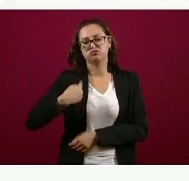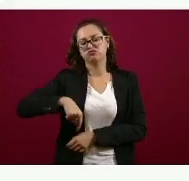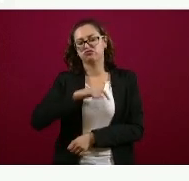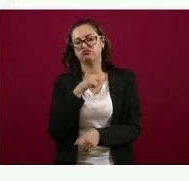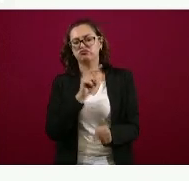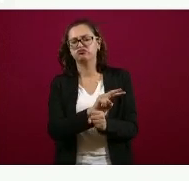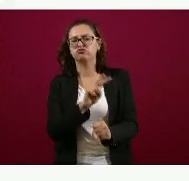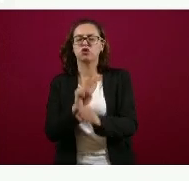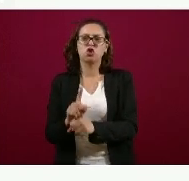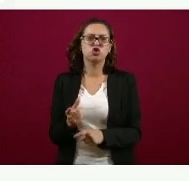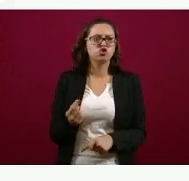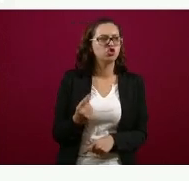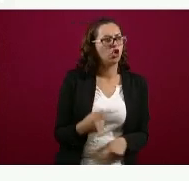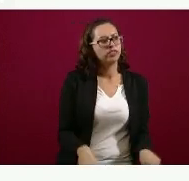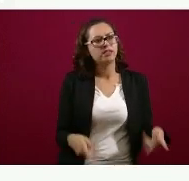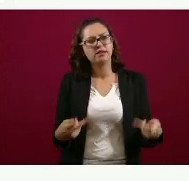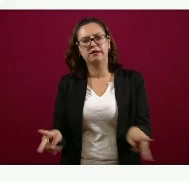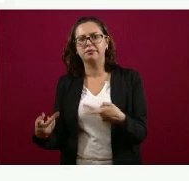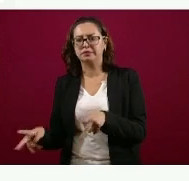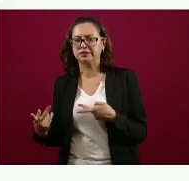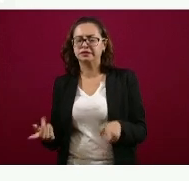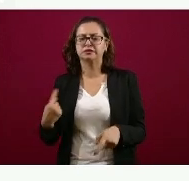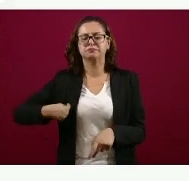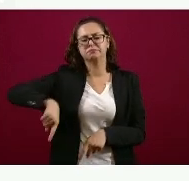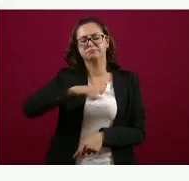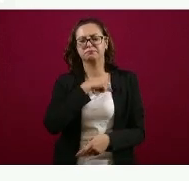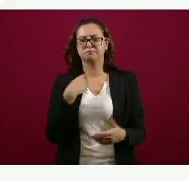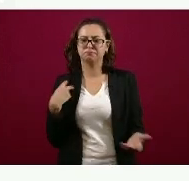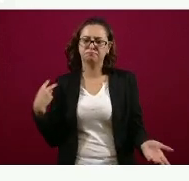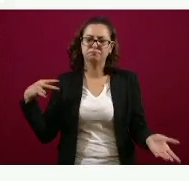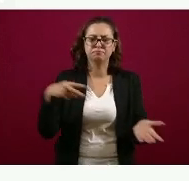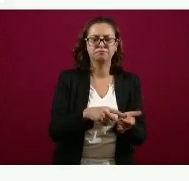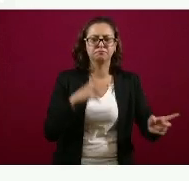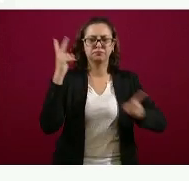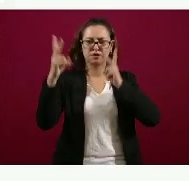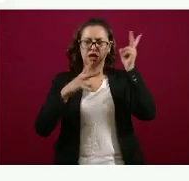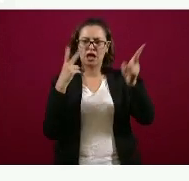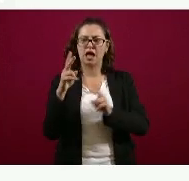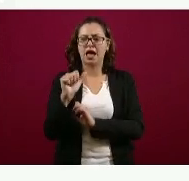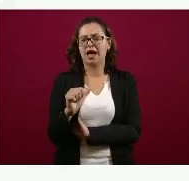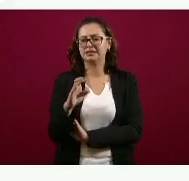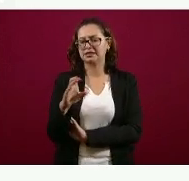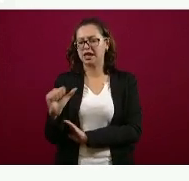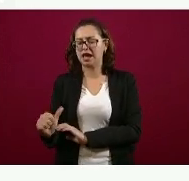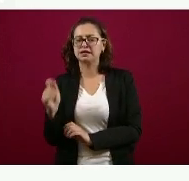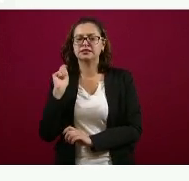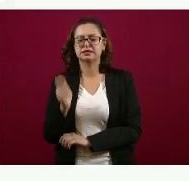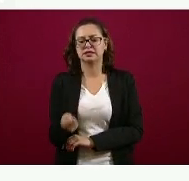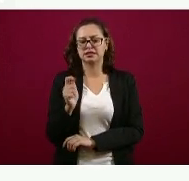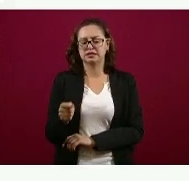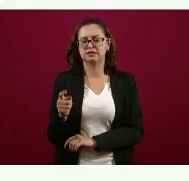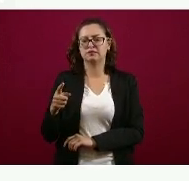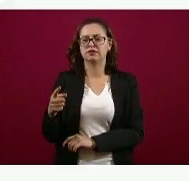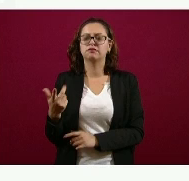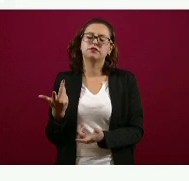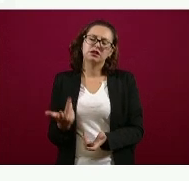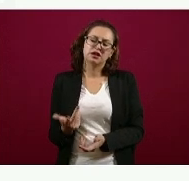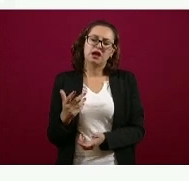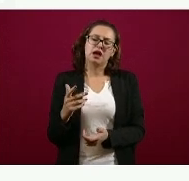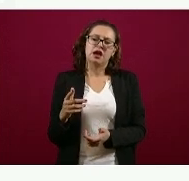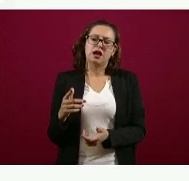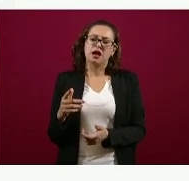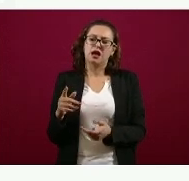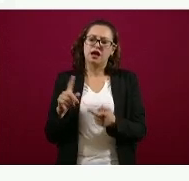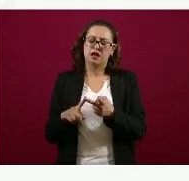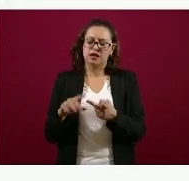dónde puede ser poco distribuirse verificamos junto con la hace a la agencia de seguridad y energía ambiental y también